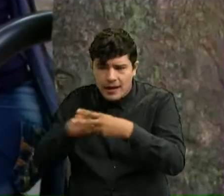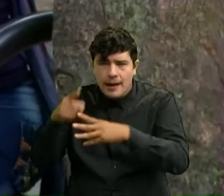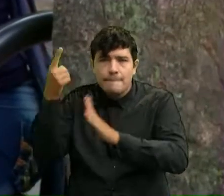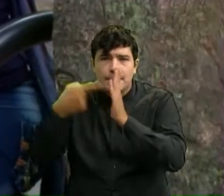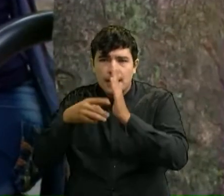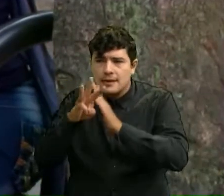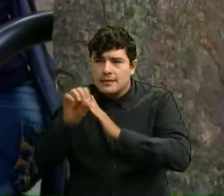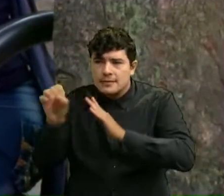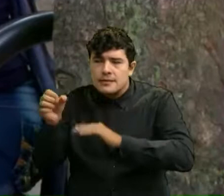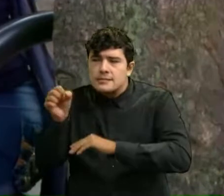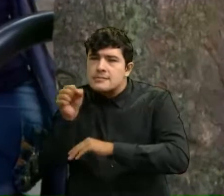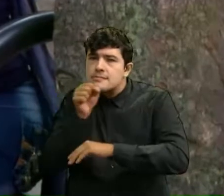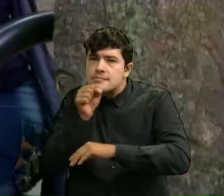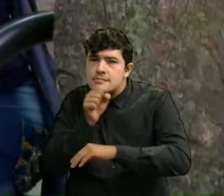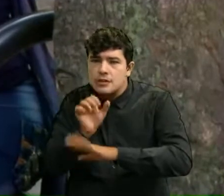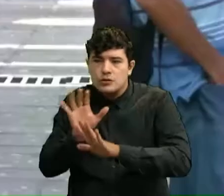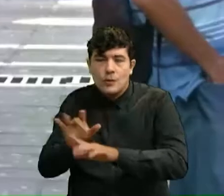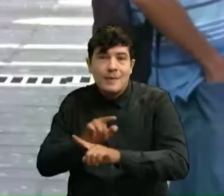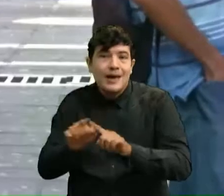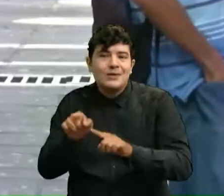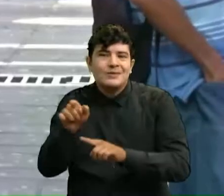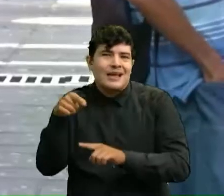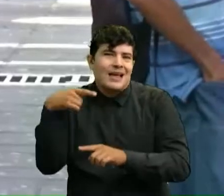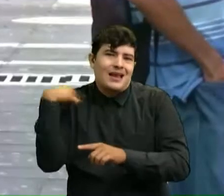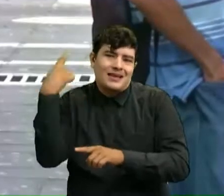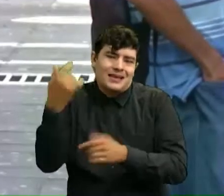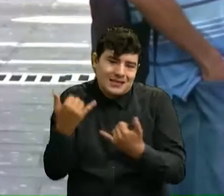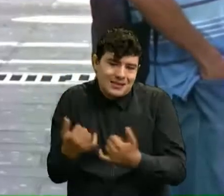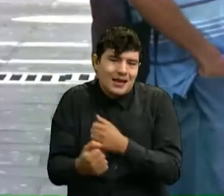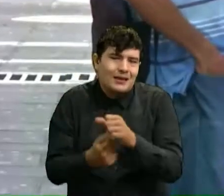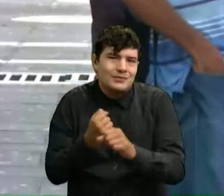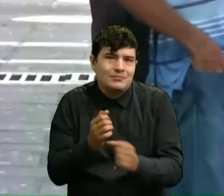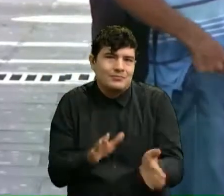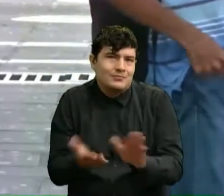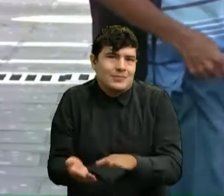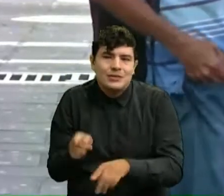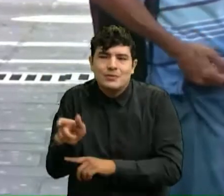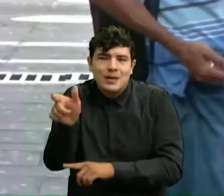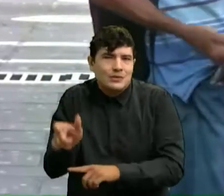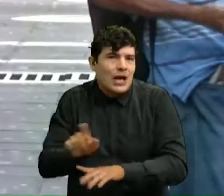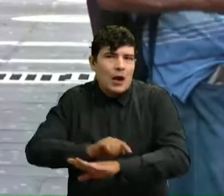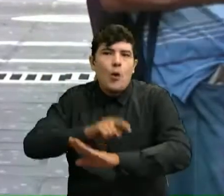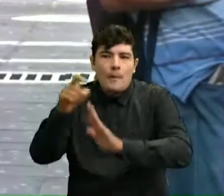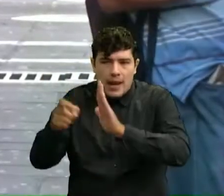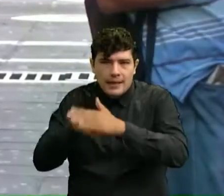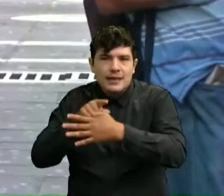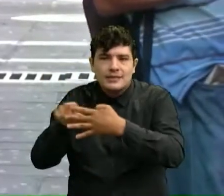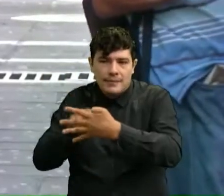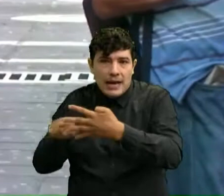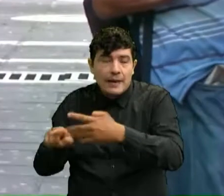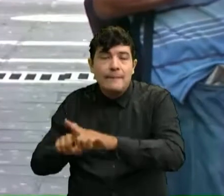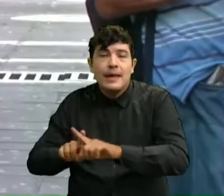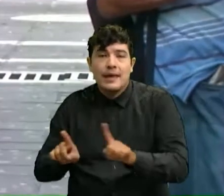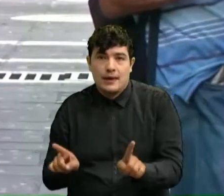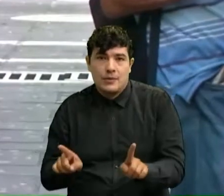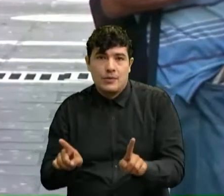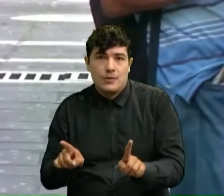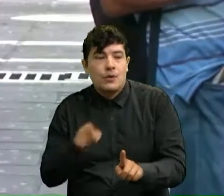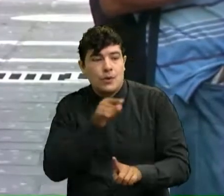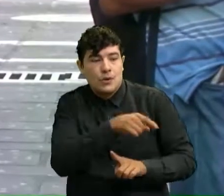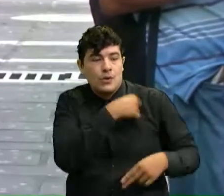vejez, deja causada la pensión de sobrevivientes con una consecuencia así para el sobreviviente, que le van a dar